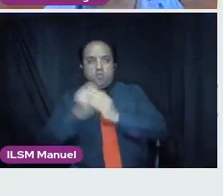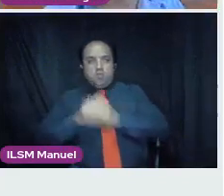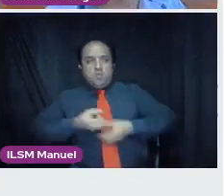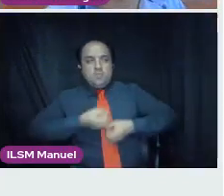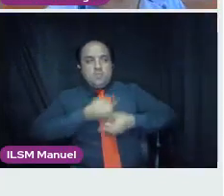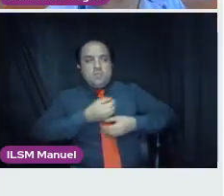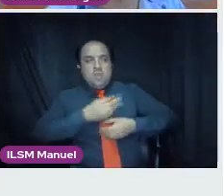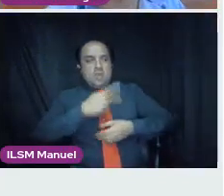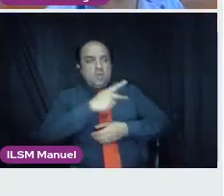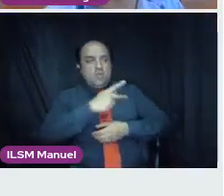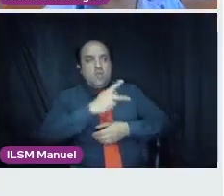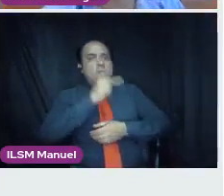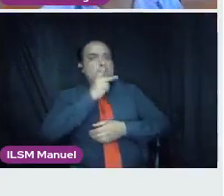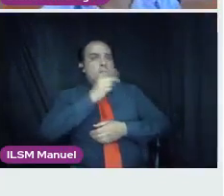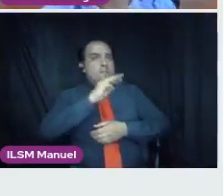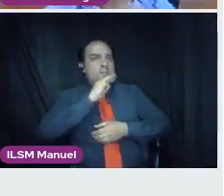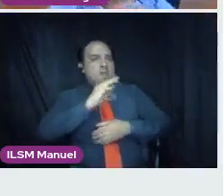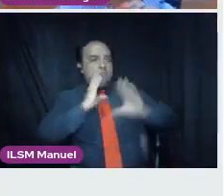para los padres de familia, ¿no?